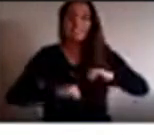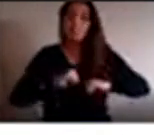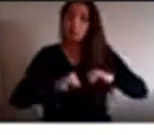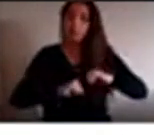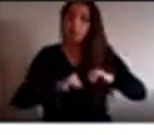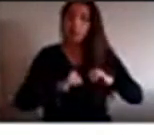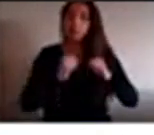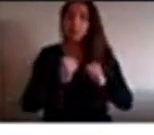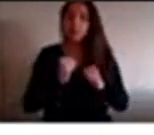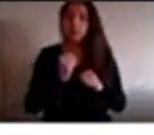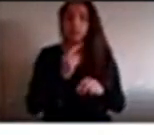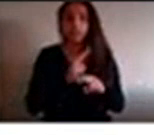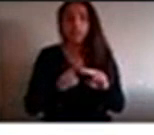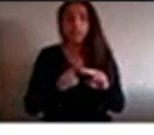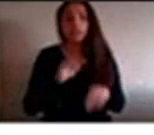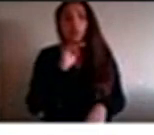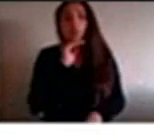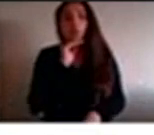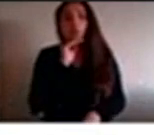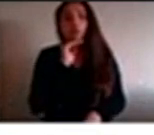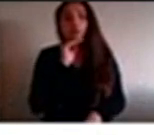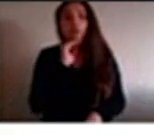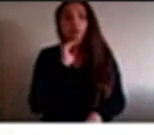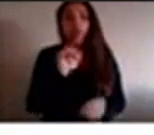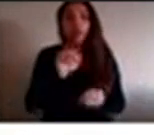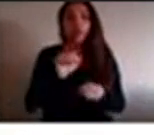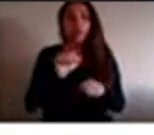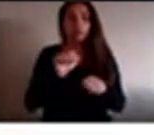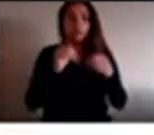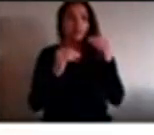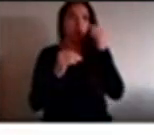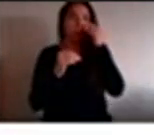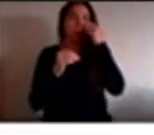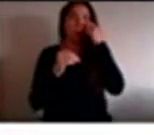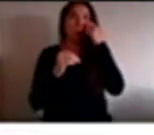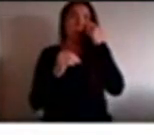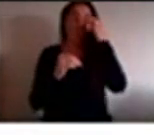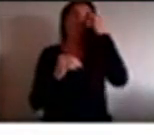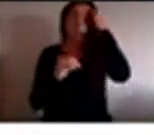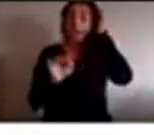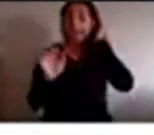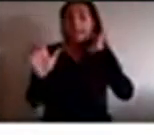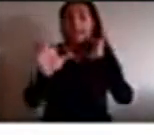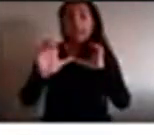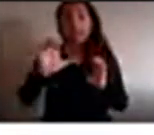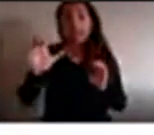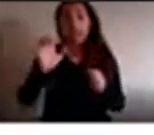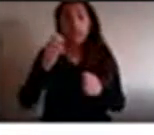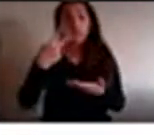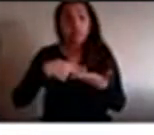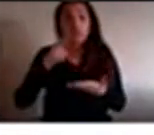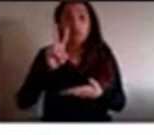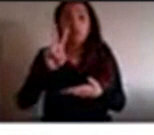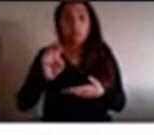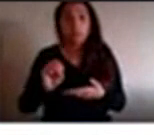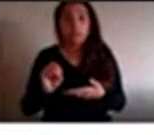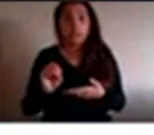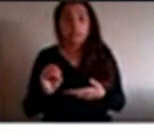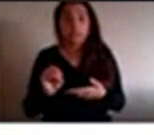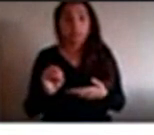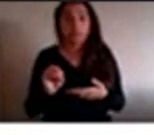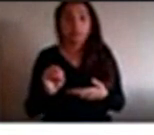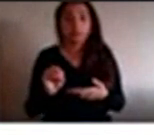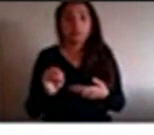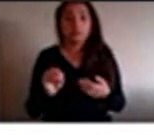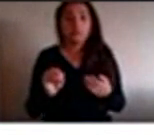de vías alternativas sin fundamento alguno a partir de enero de este año, mediante la comunicación electrónica que